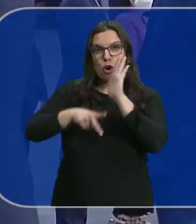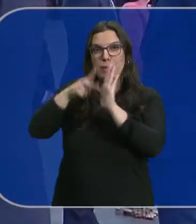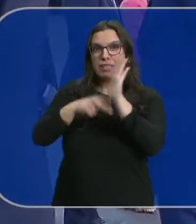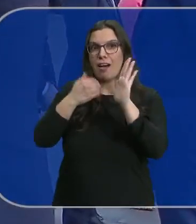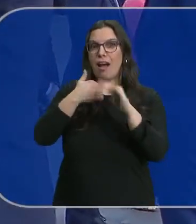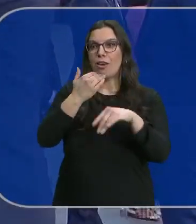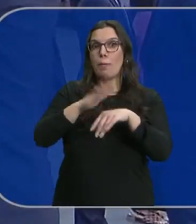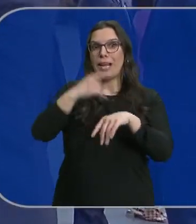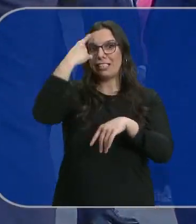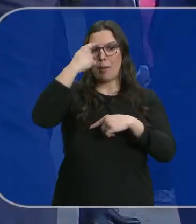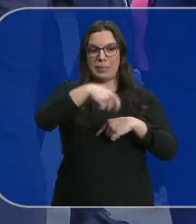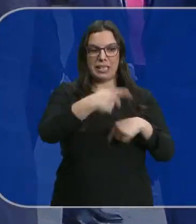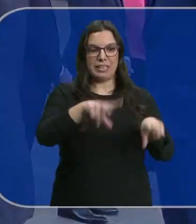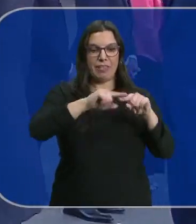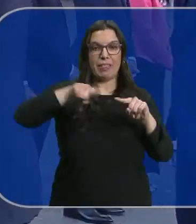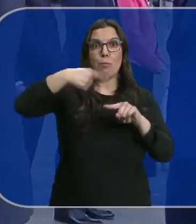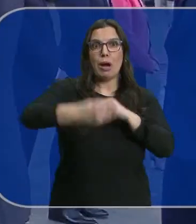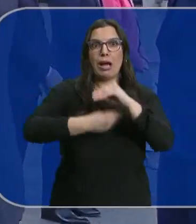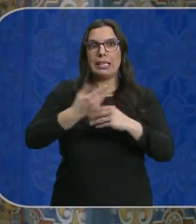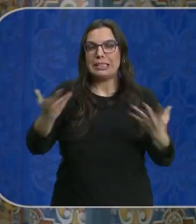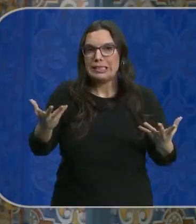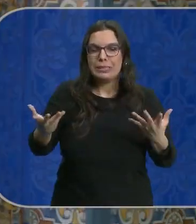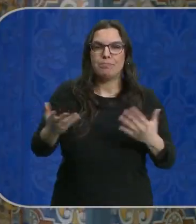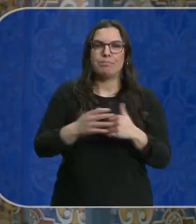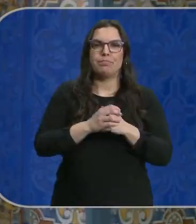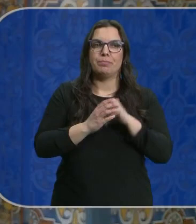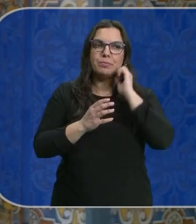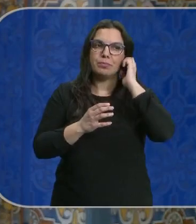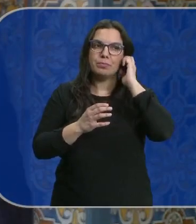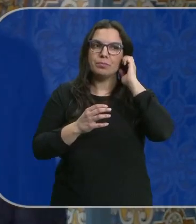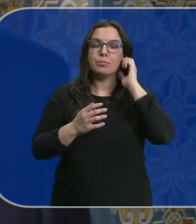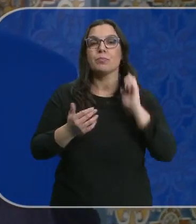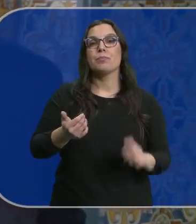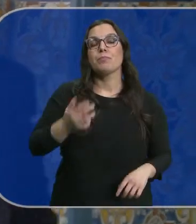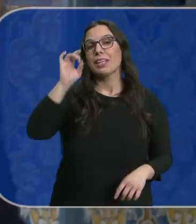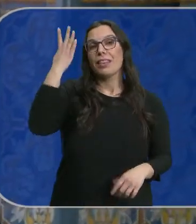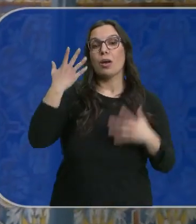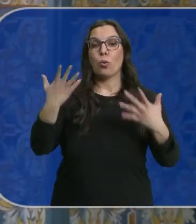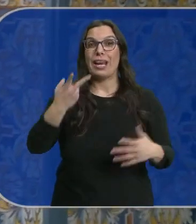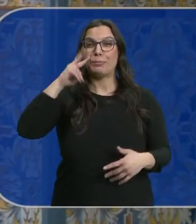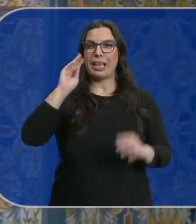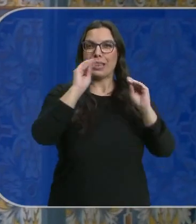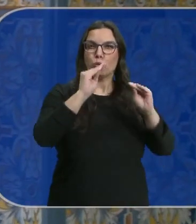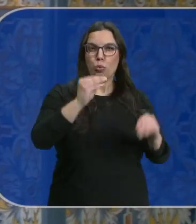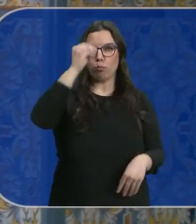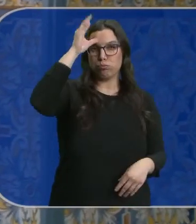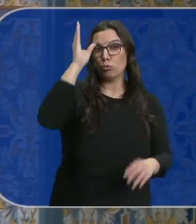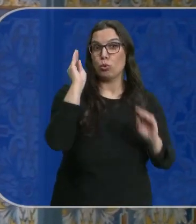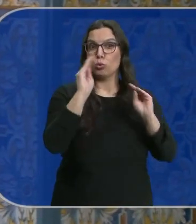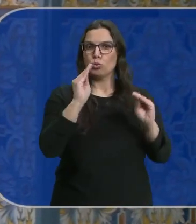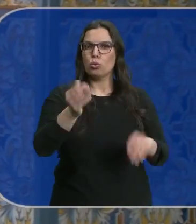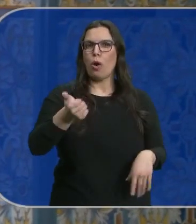aún ninguna regulación para reconocer su papel. La idea es no desaprovechar esa experiencia y que